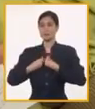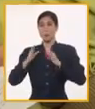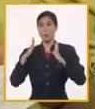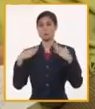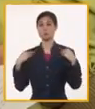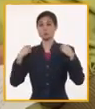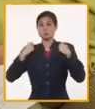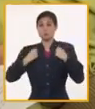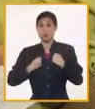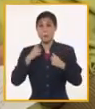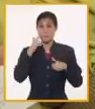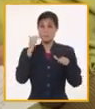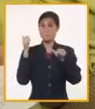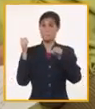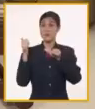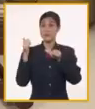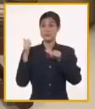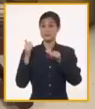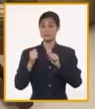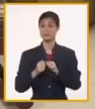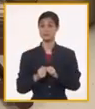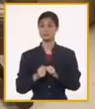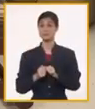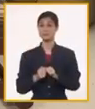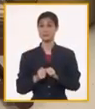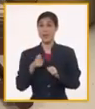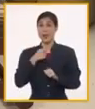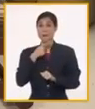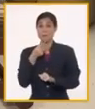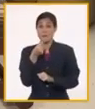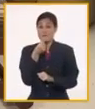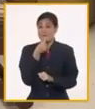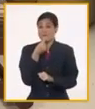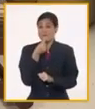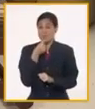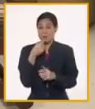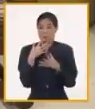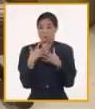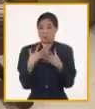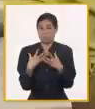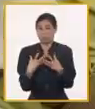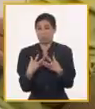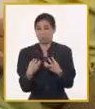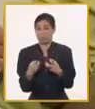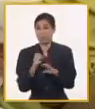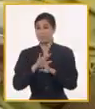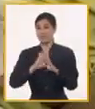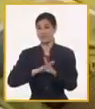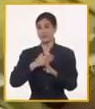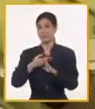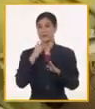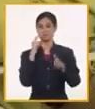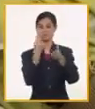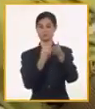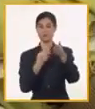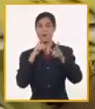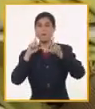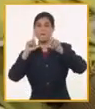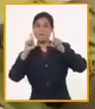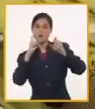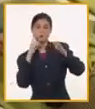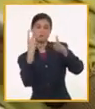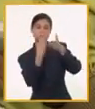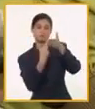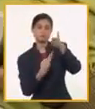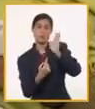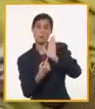de la guerra, porque está bastante maltratado. No, eso ¿cómo después de la guerra? Digo, ya la foto es del maletín ya